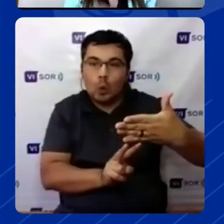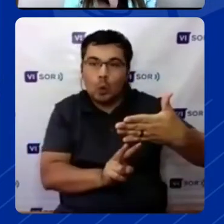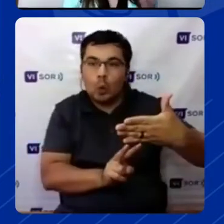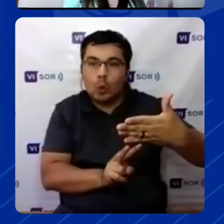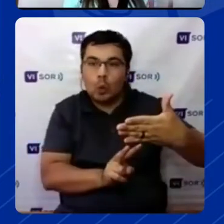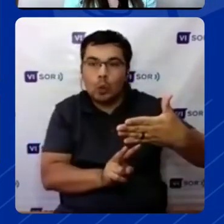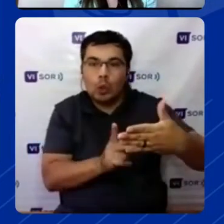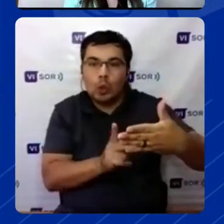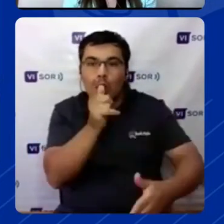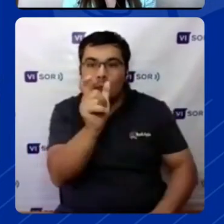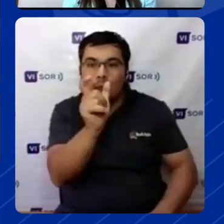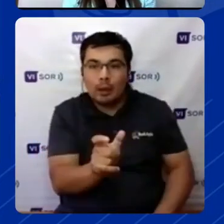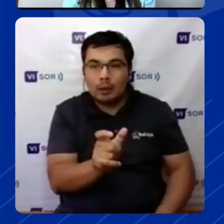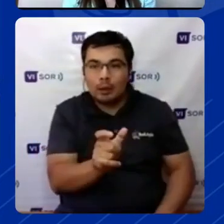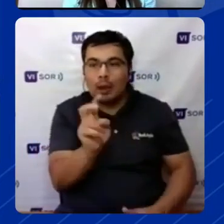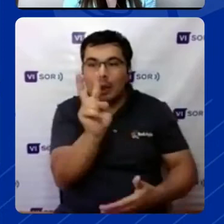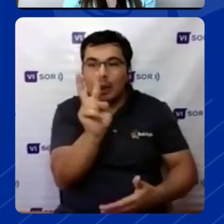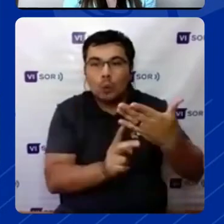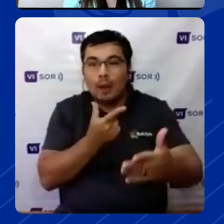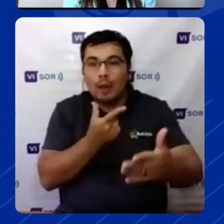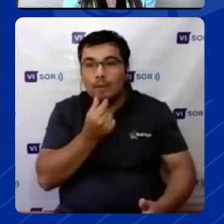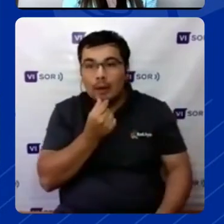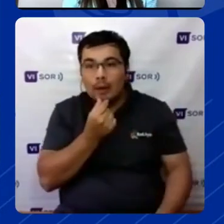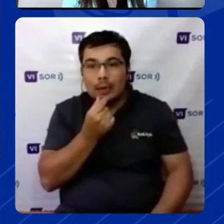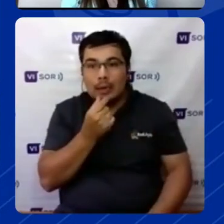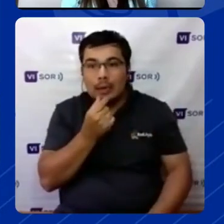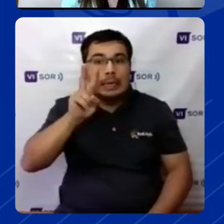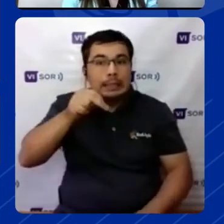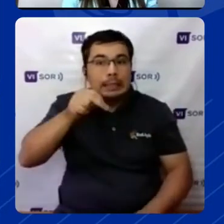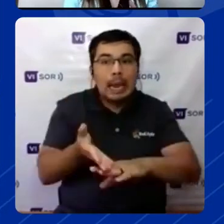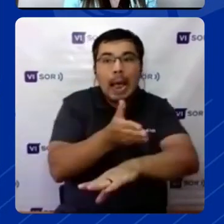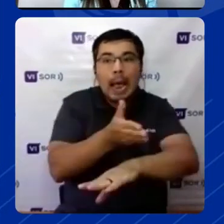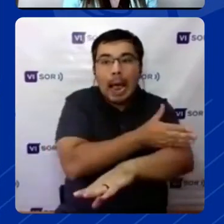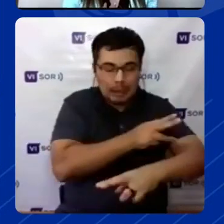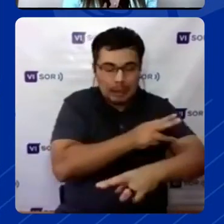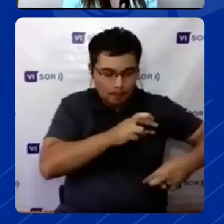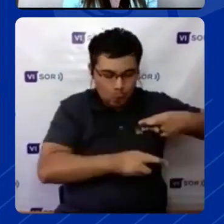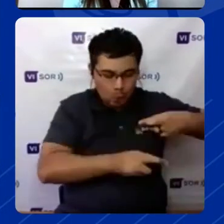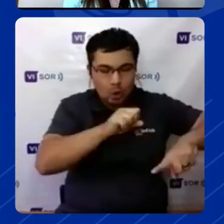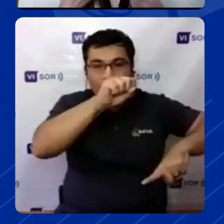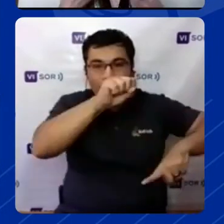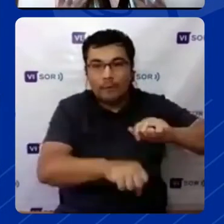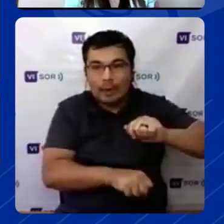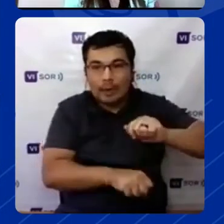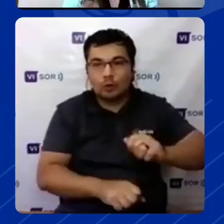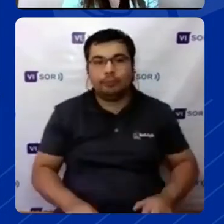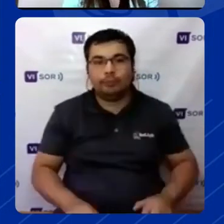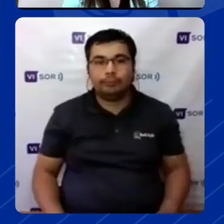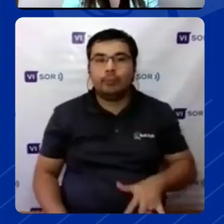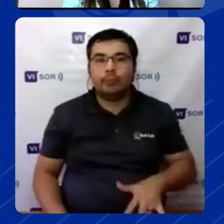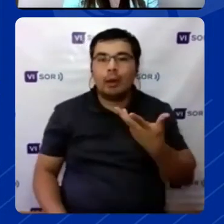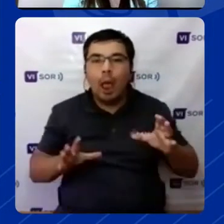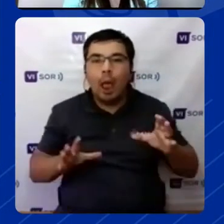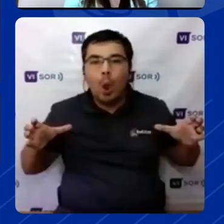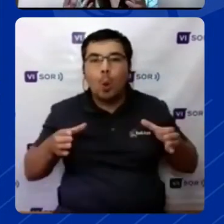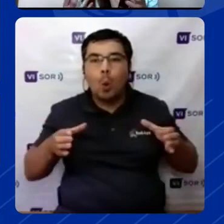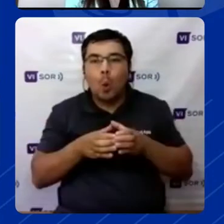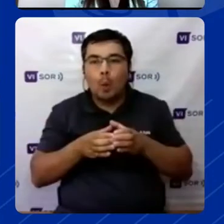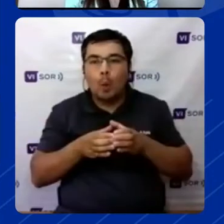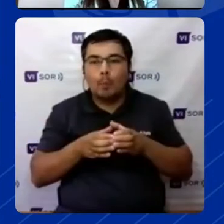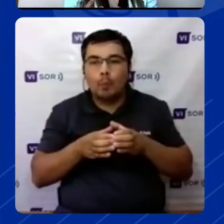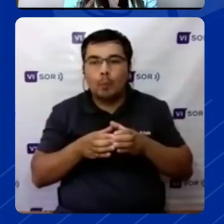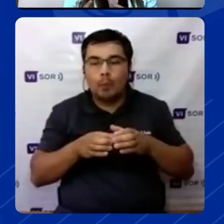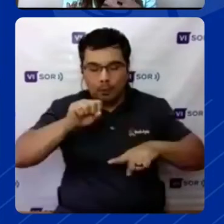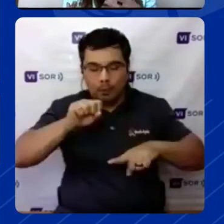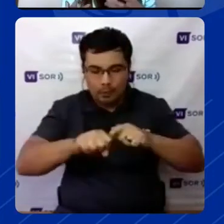haya pasado por este proceso de validación. Y el equipo de validación se compone por los validadores